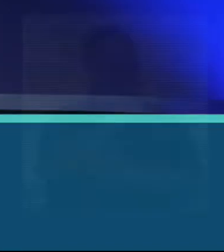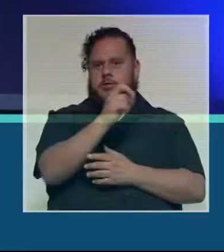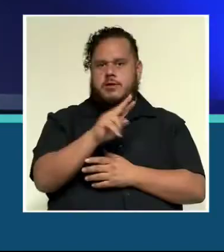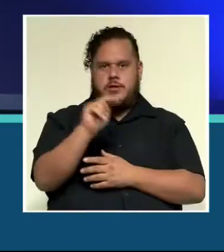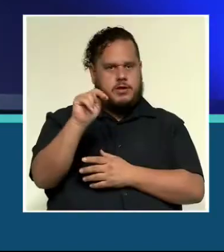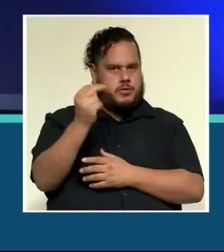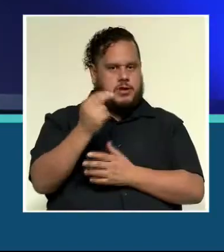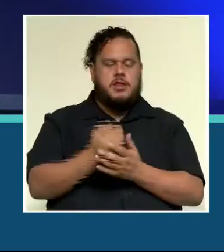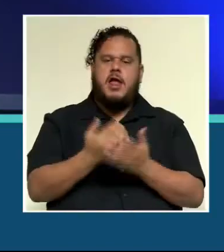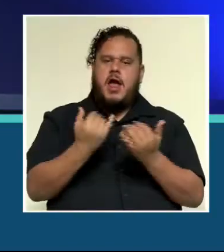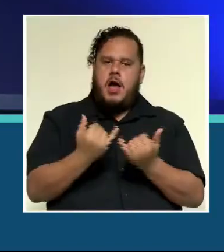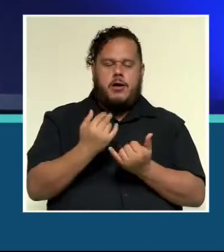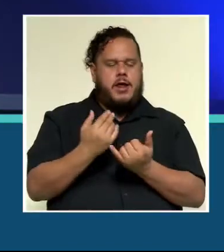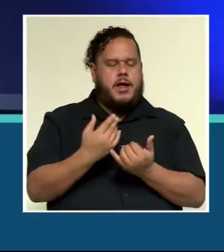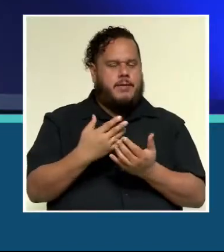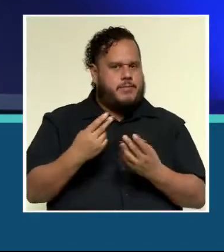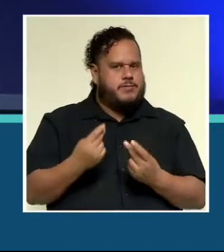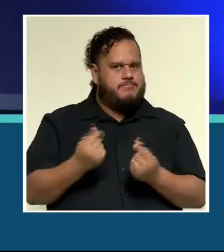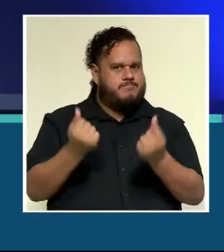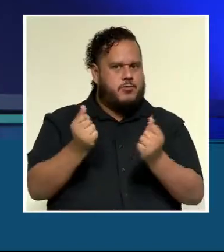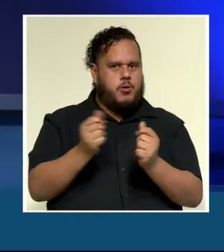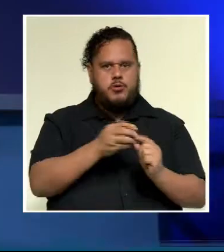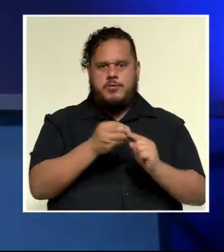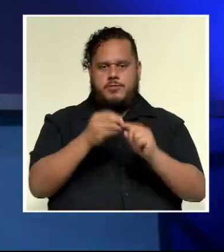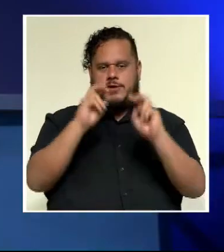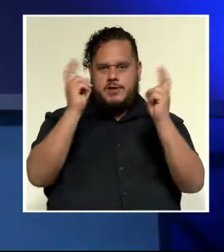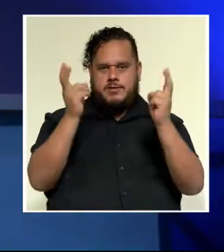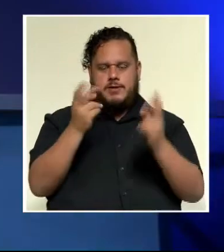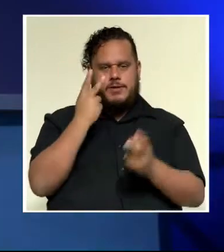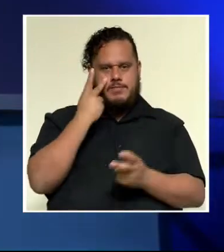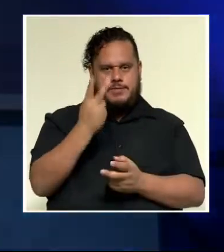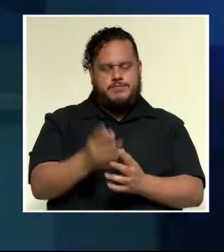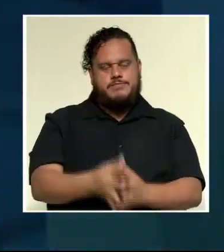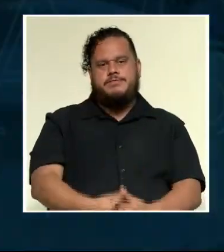Noticias. Vamos de inmediato con nuestros titulares.